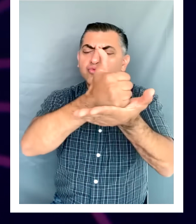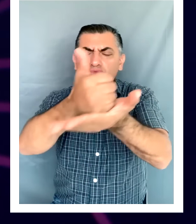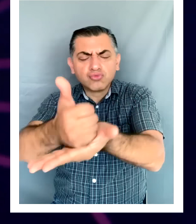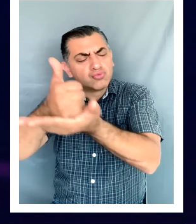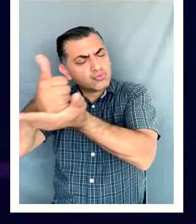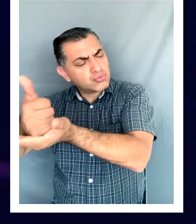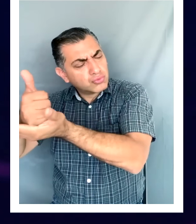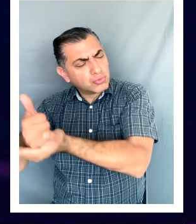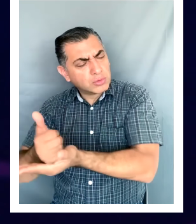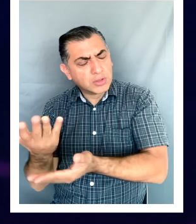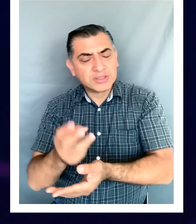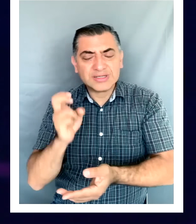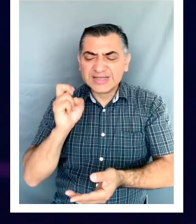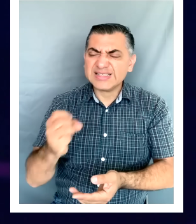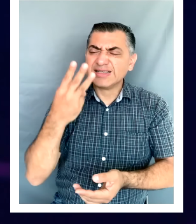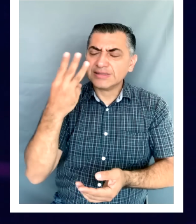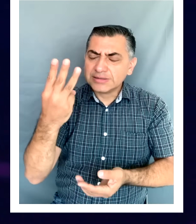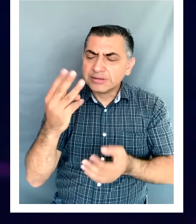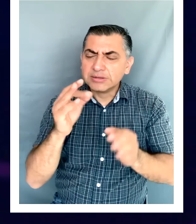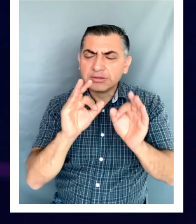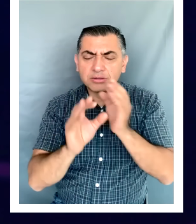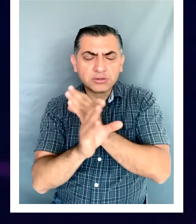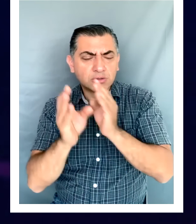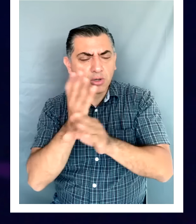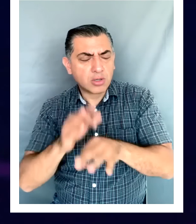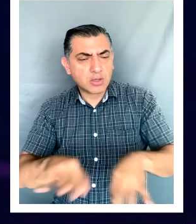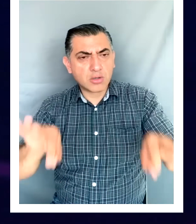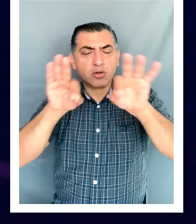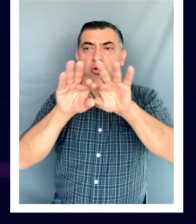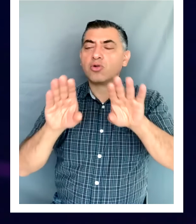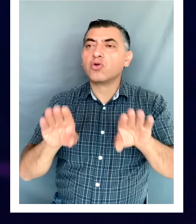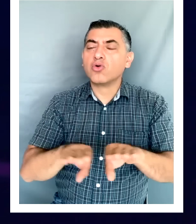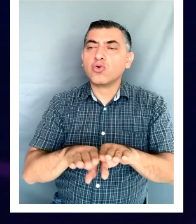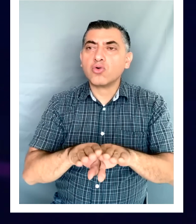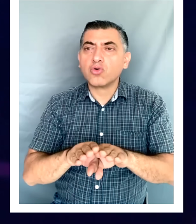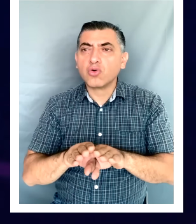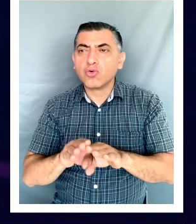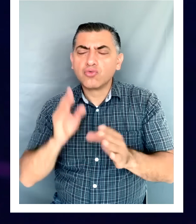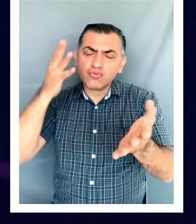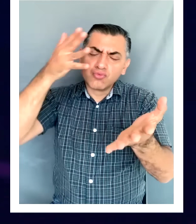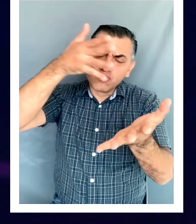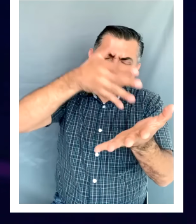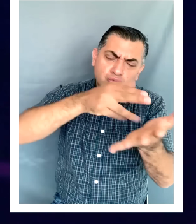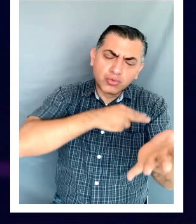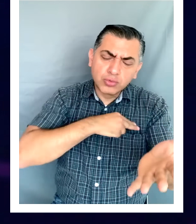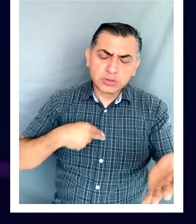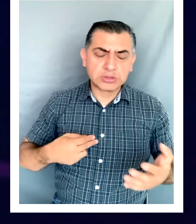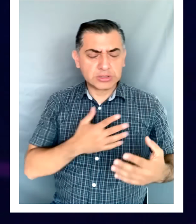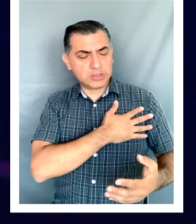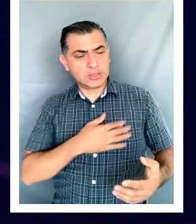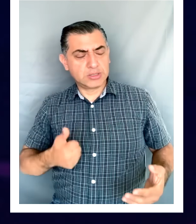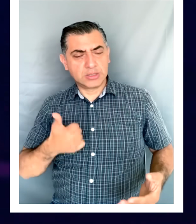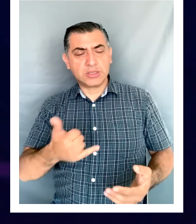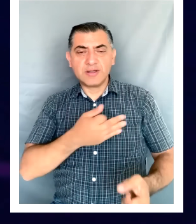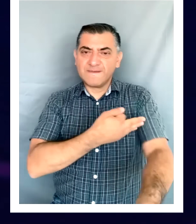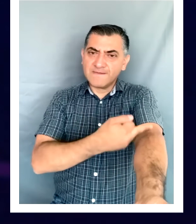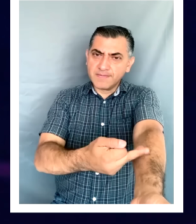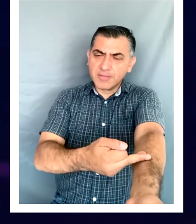estas tres características importantes de Cómo podemos ser de influencia en la vida de nuestros hijos y de nuestras familias